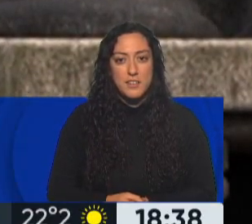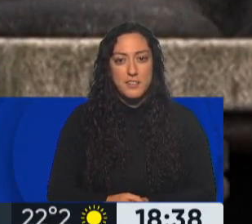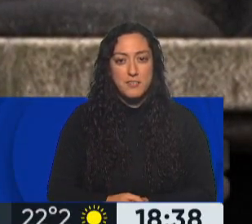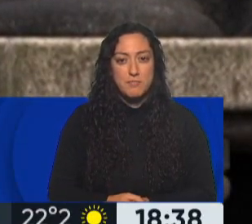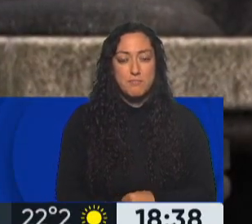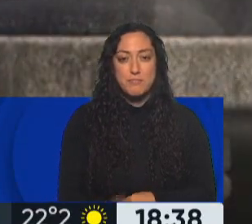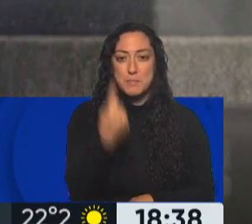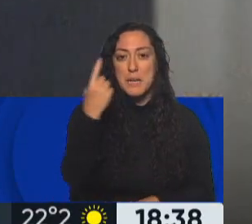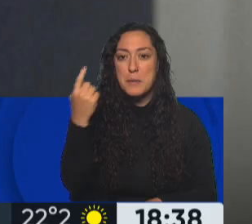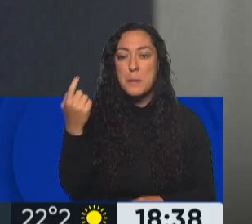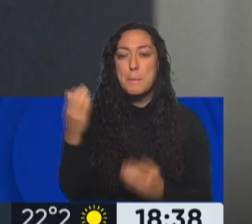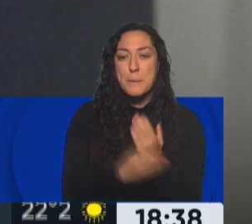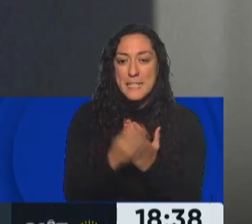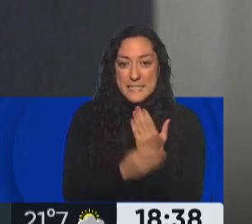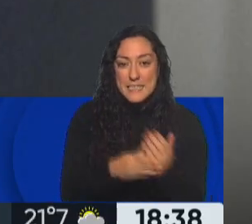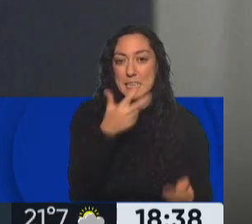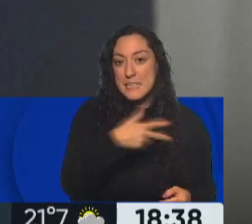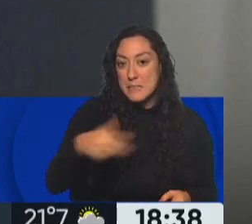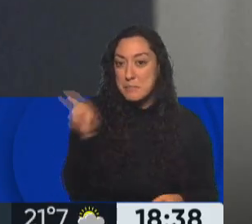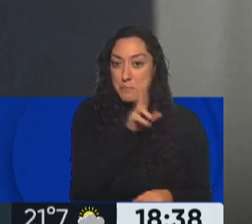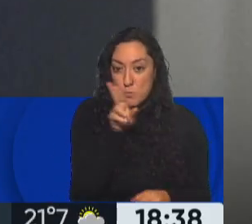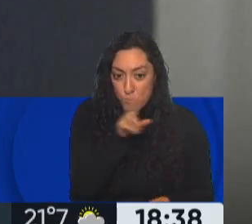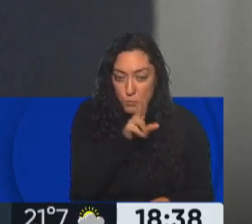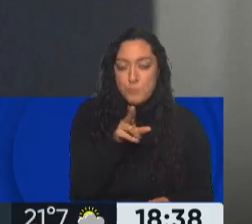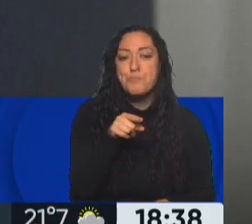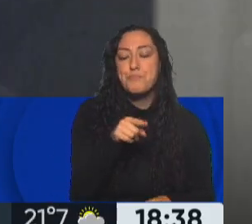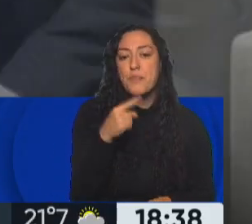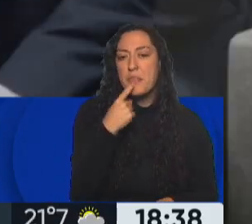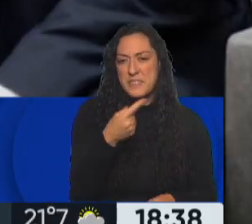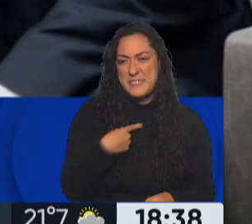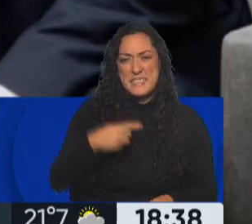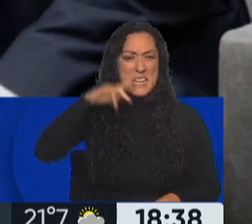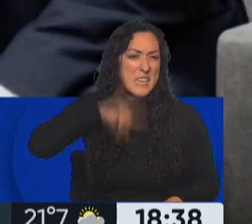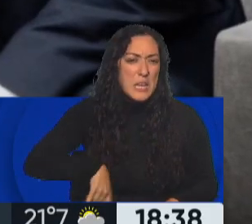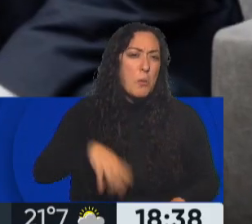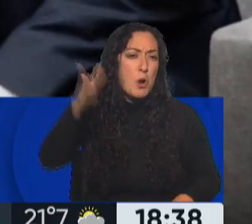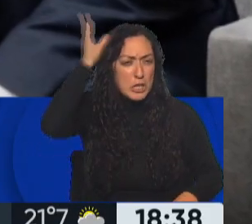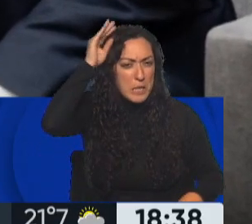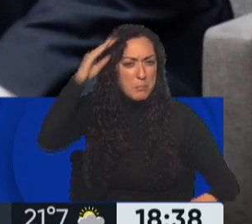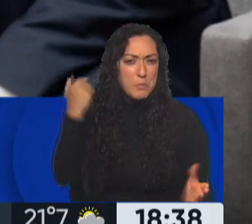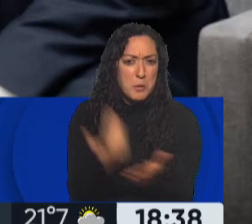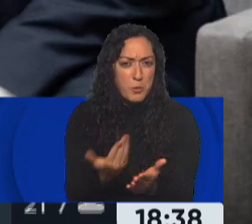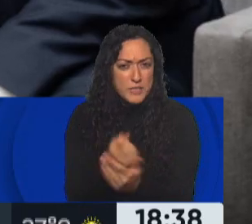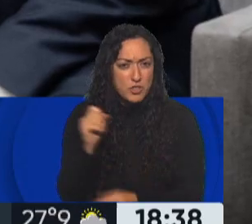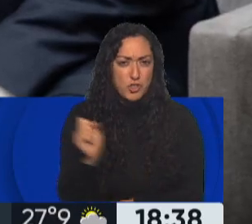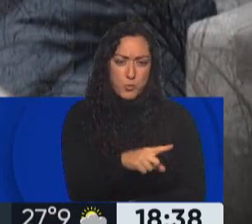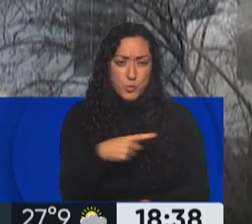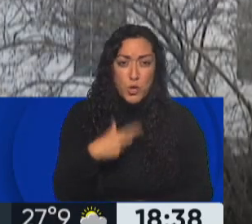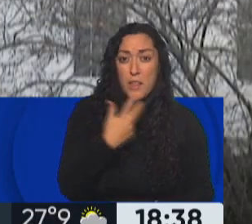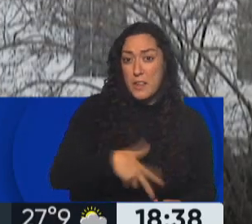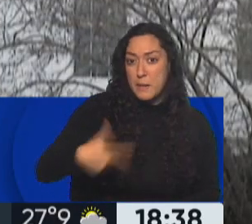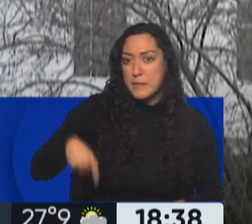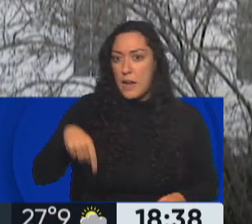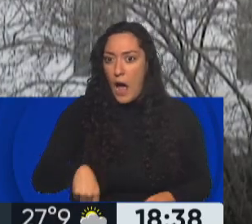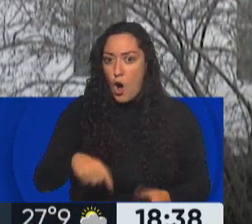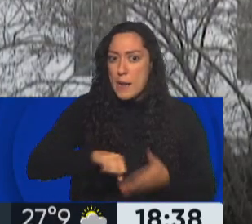La primera ministra danesa, Mette Frederiksen, consideró absurda la iniciativa de Trump, pero ahora Dinamarca teme el